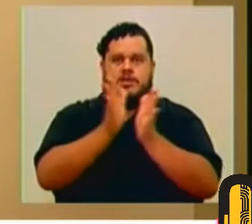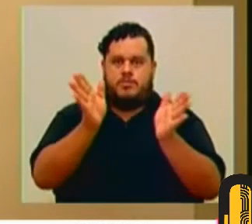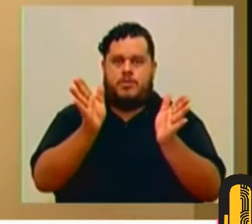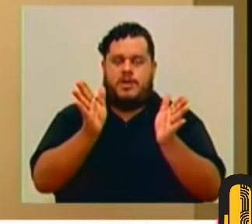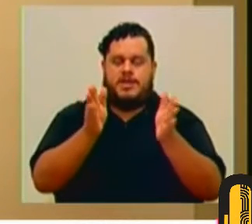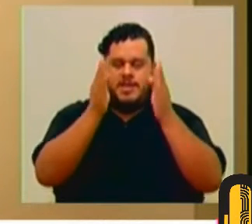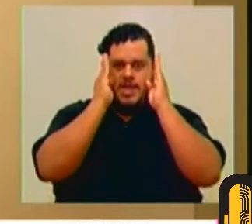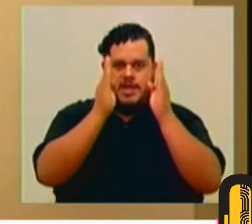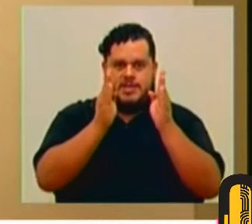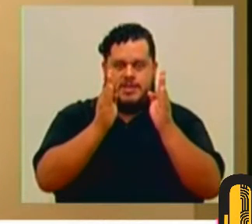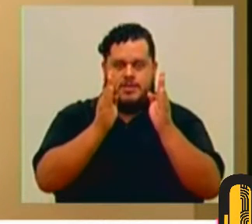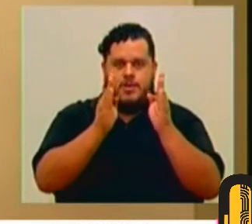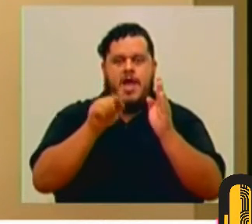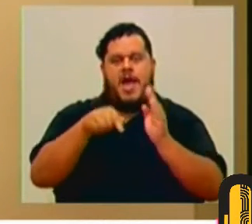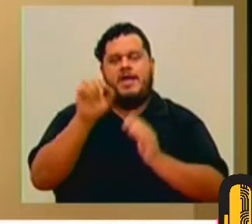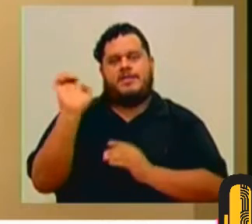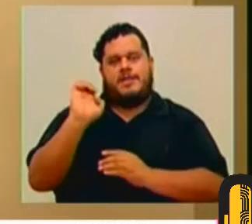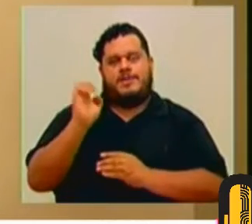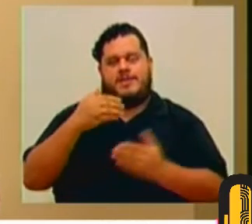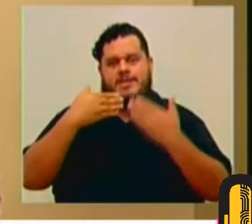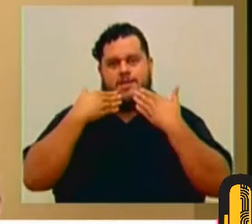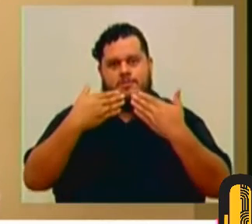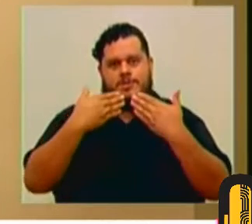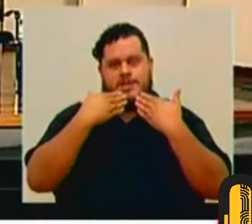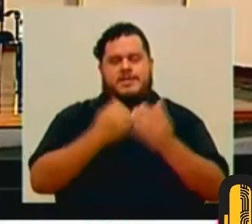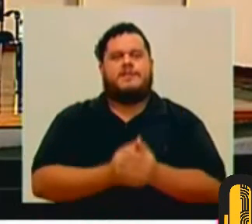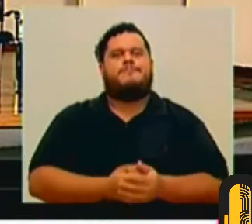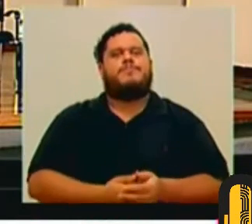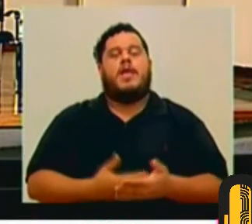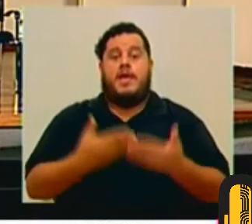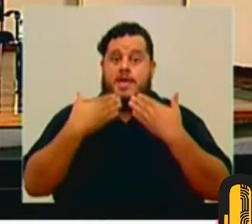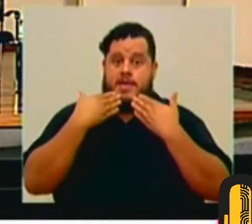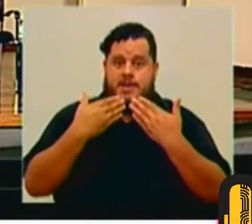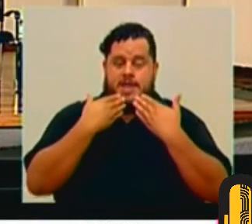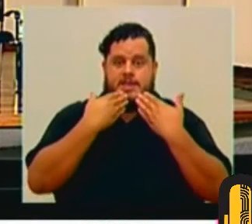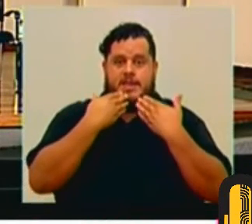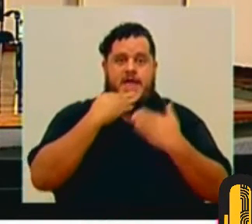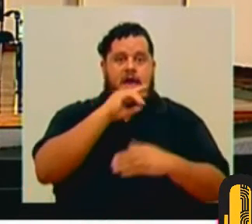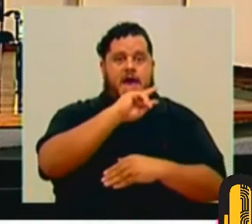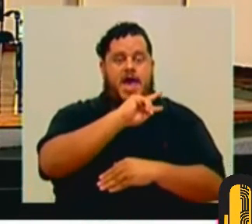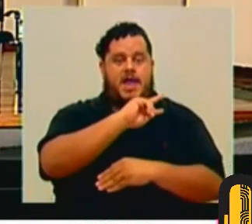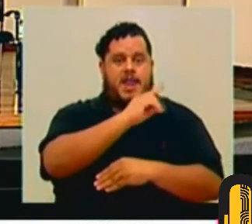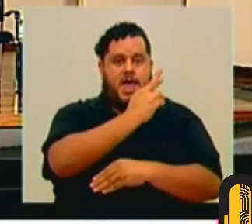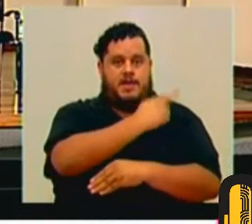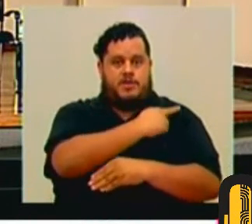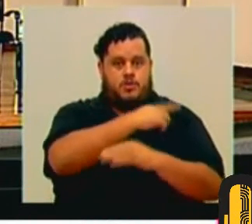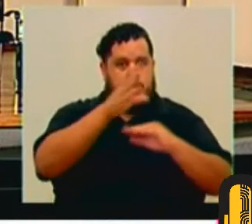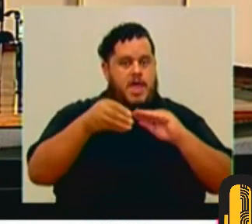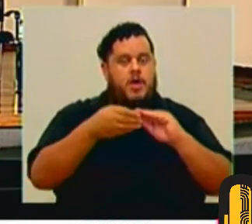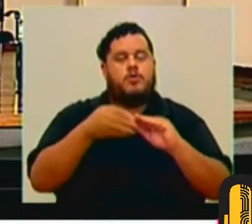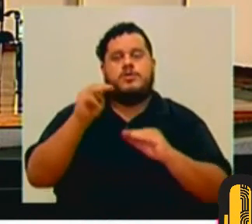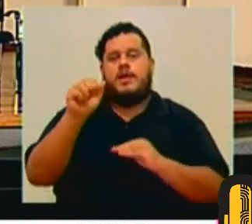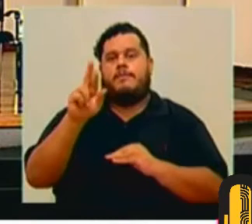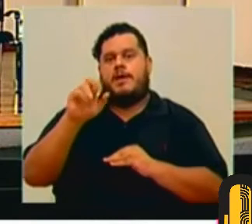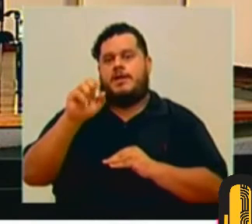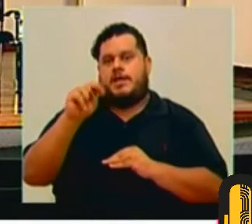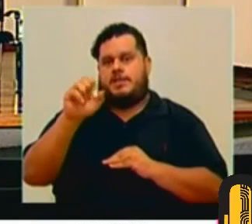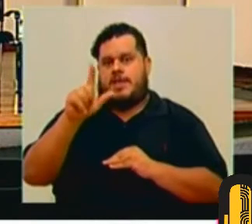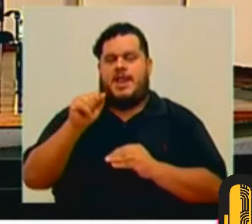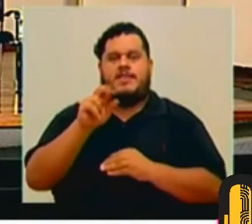de atención a esta emergencia. Muchísimas gracias. Muchas gracias a la rectora adjunta de la Universidad Nacional, la señora Marianela Rojas.